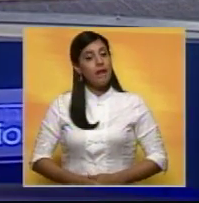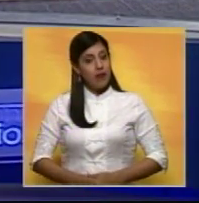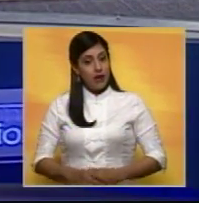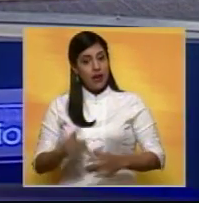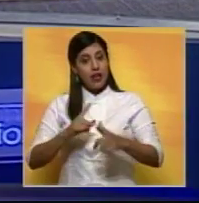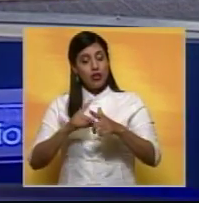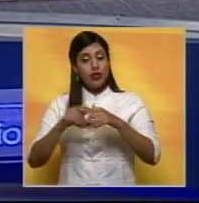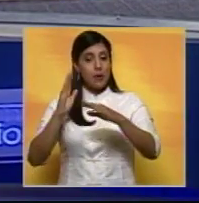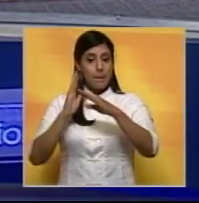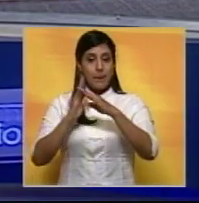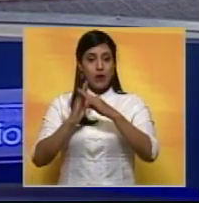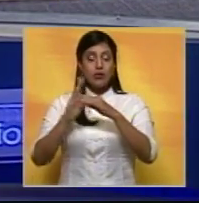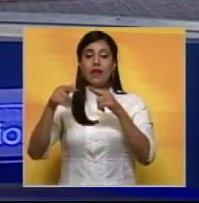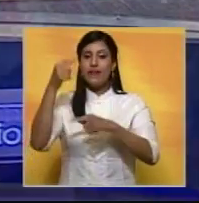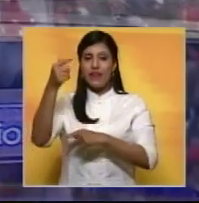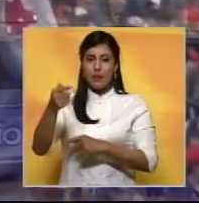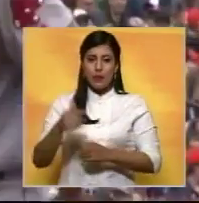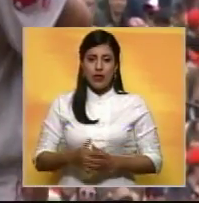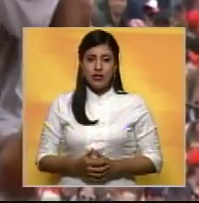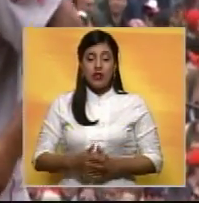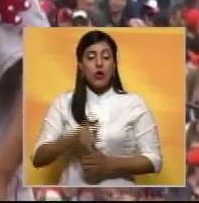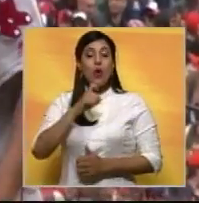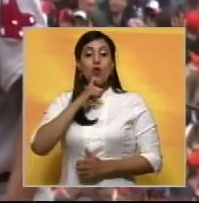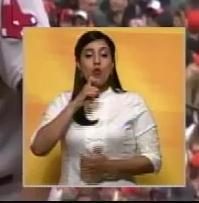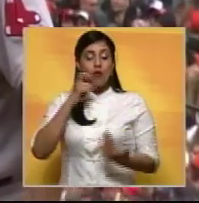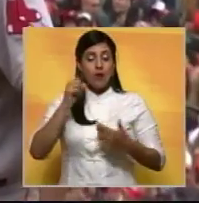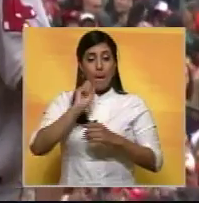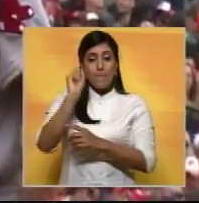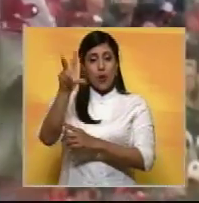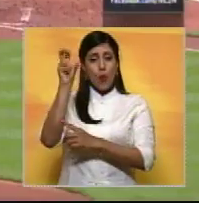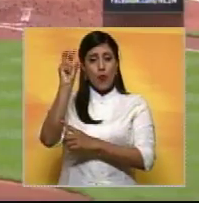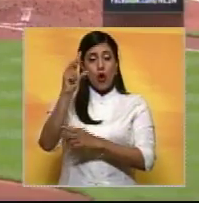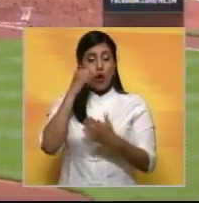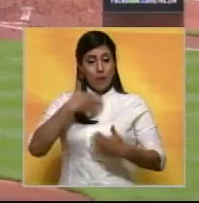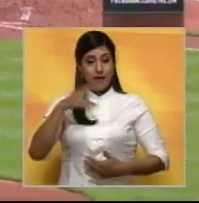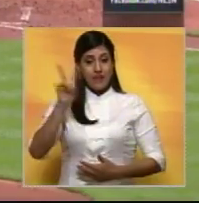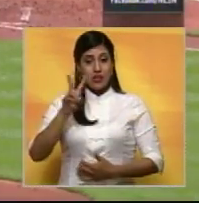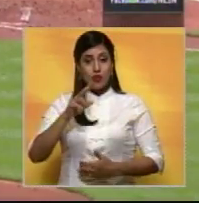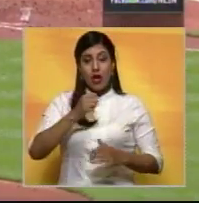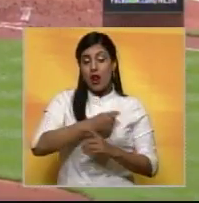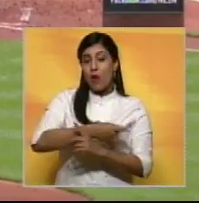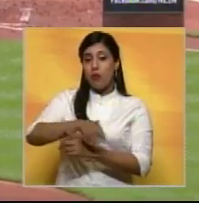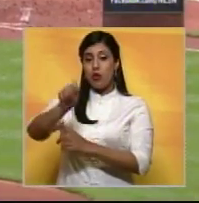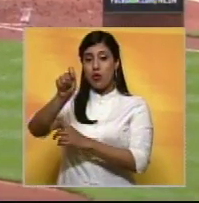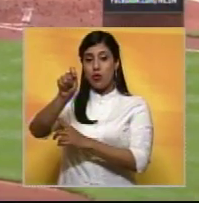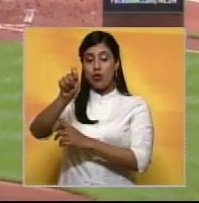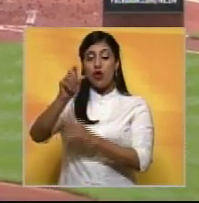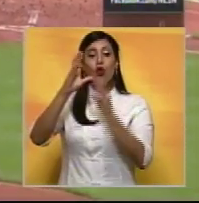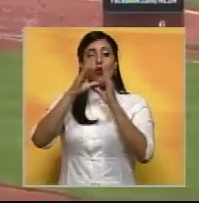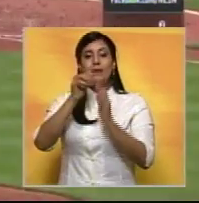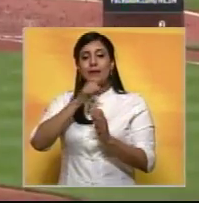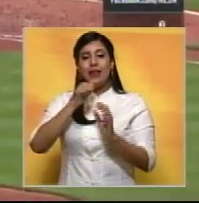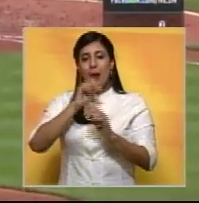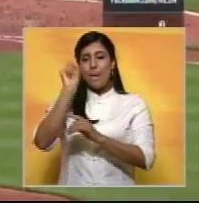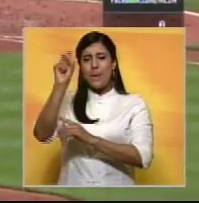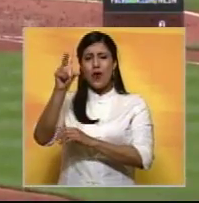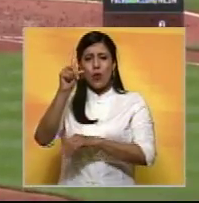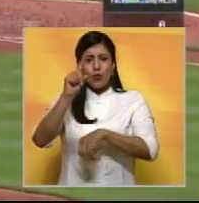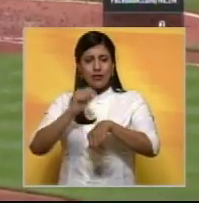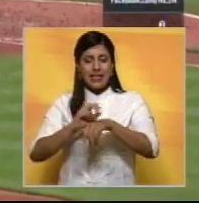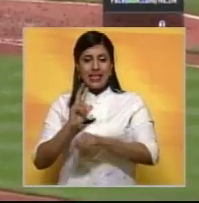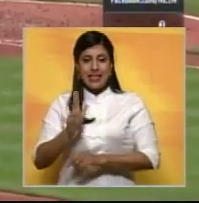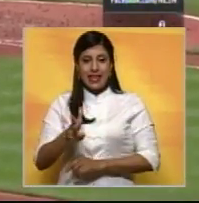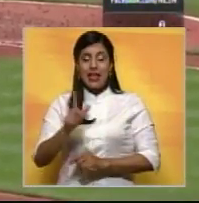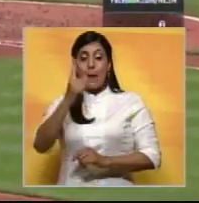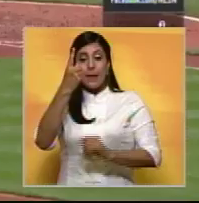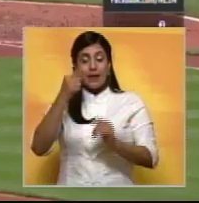Amigos, vamos entonces a la pausa. A regreso. Joya de picheo. Abridor criollo de Boston toleró apenas un hit